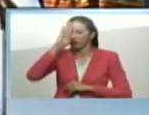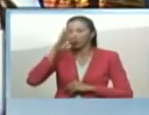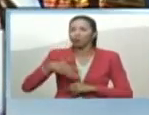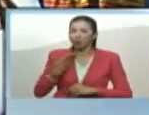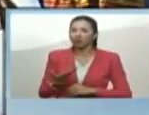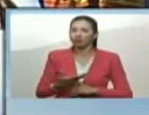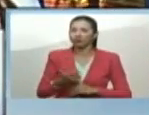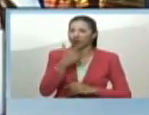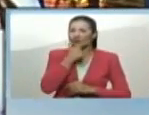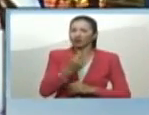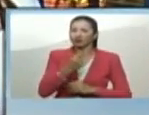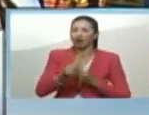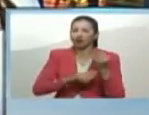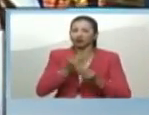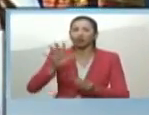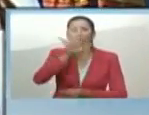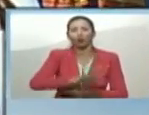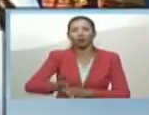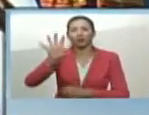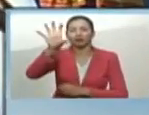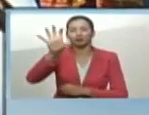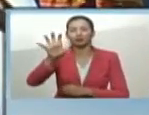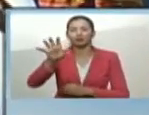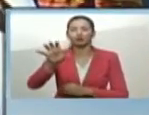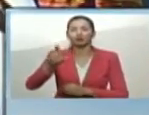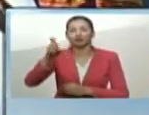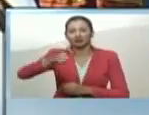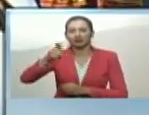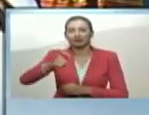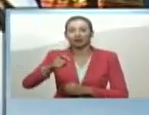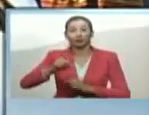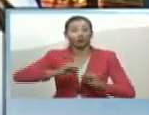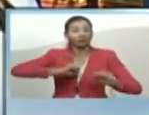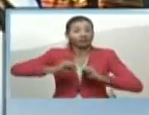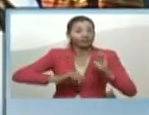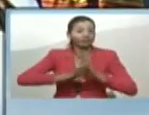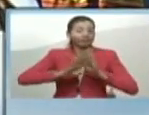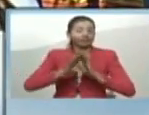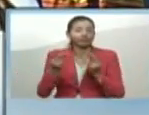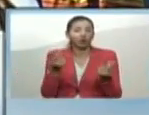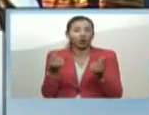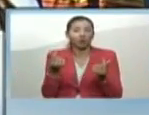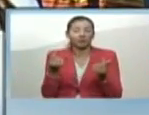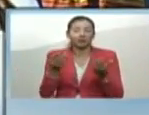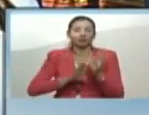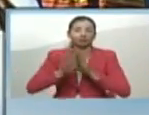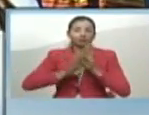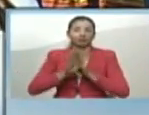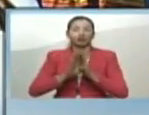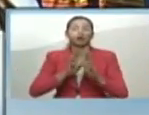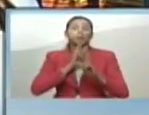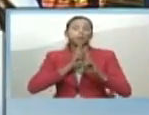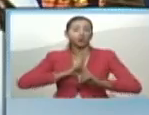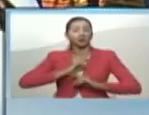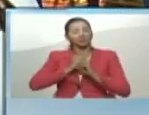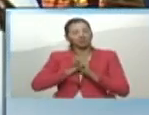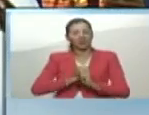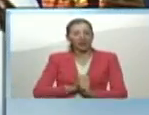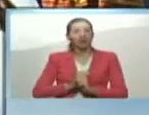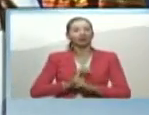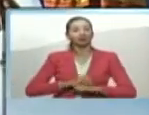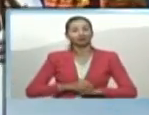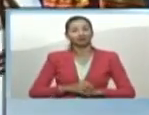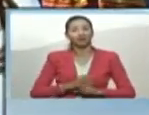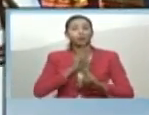llevar fácilmente a todo el territorio nacional necesitamos activar la economía Así que esperamos respuesta de usted señor